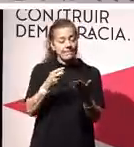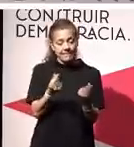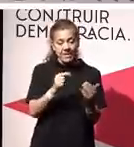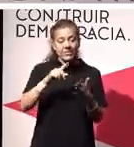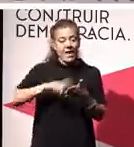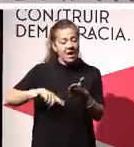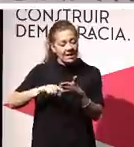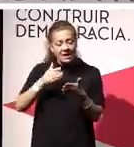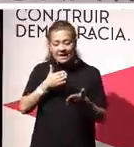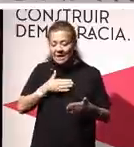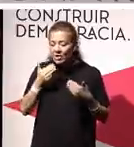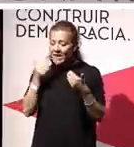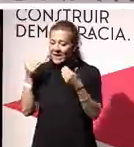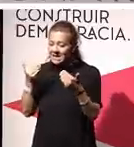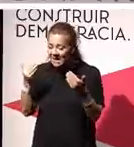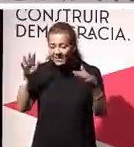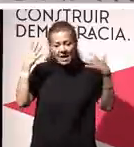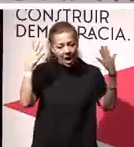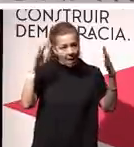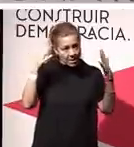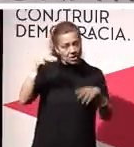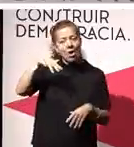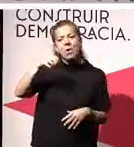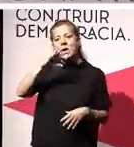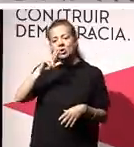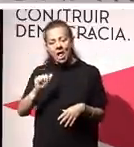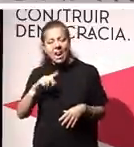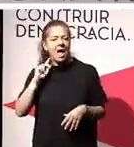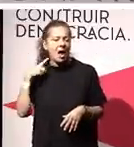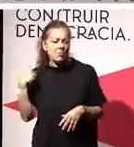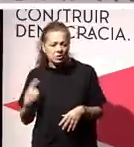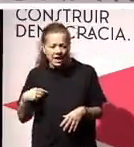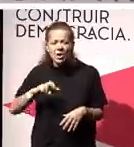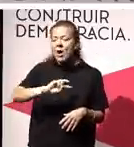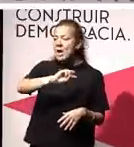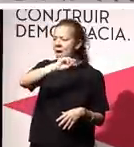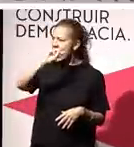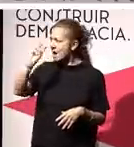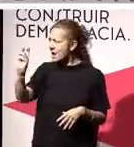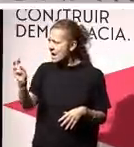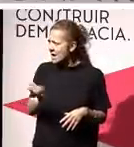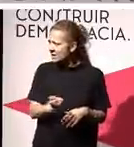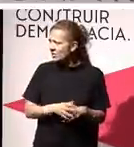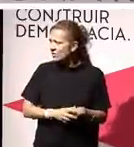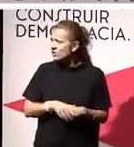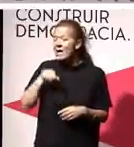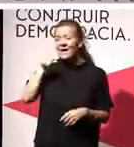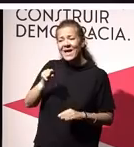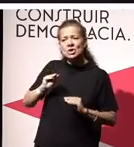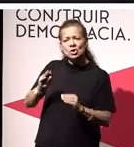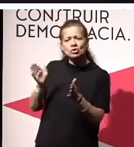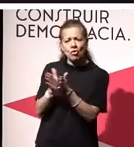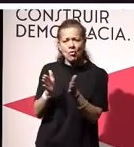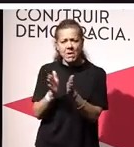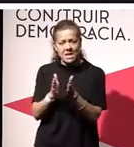Y quiero darles las gracias y un aplauso a Rafa Mayoral, a Irene Montero, a Ada Colau y a Alejandra Jacinto, que son unos compañeros